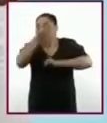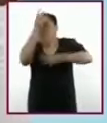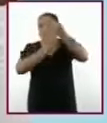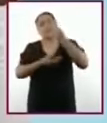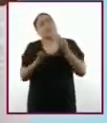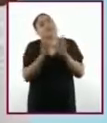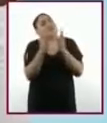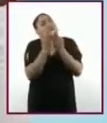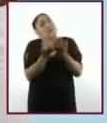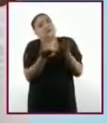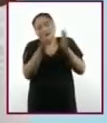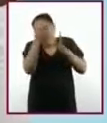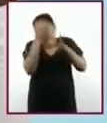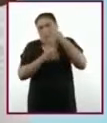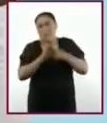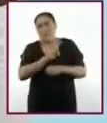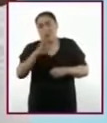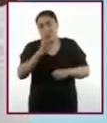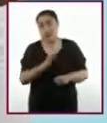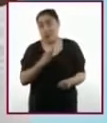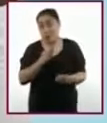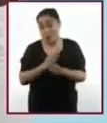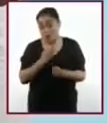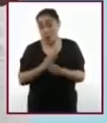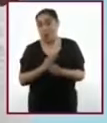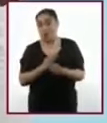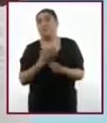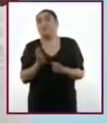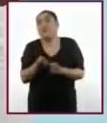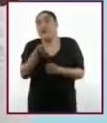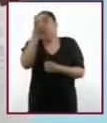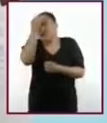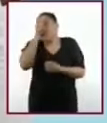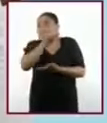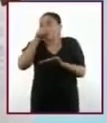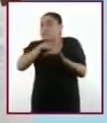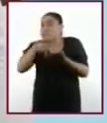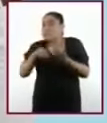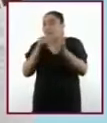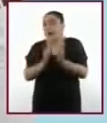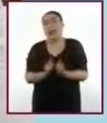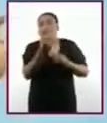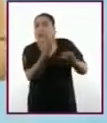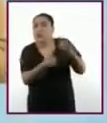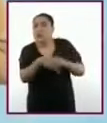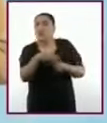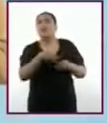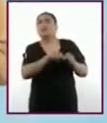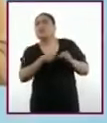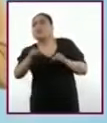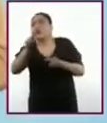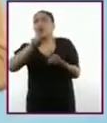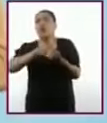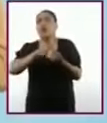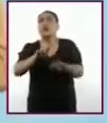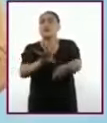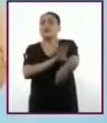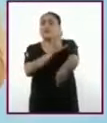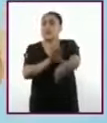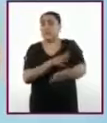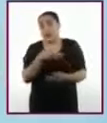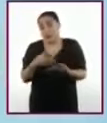caminos. Estamos transitando por uno muy importante desde casa en compañía de nuestras familias. Para empezar, nos hemos